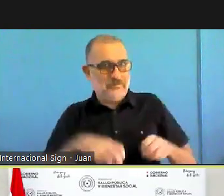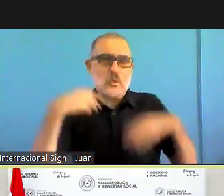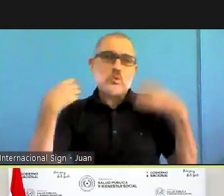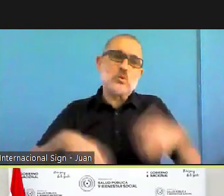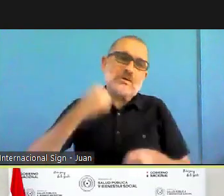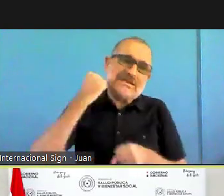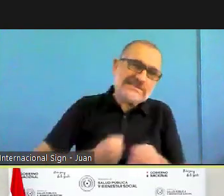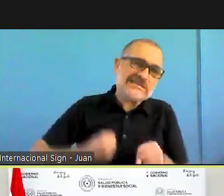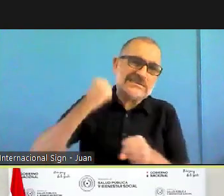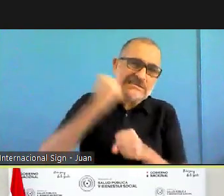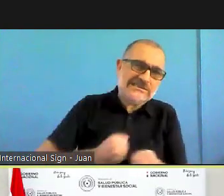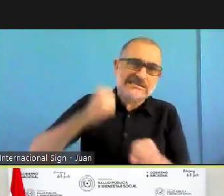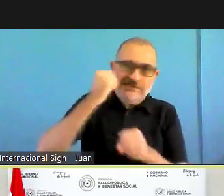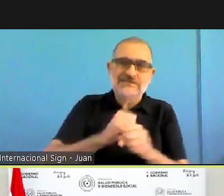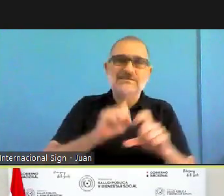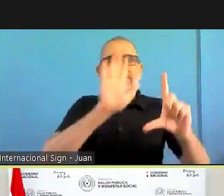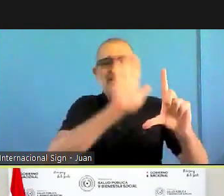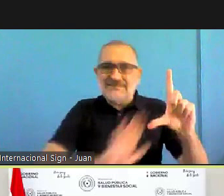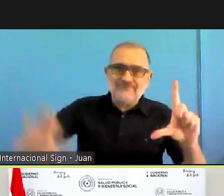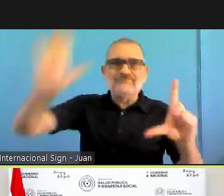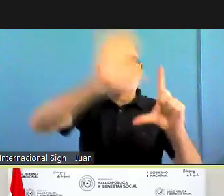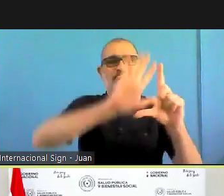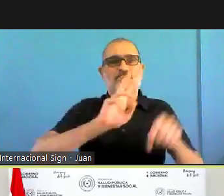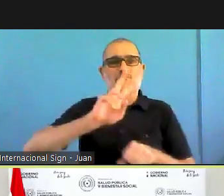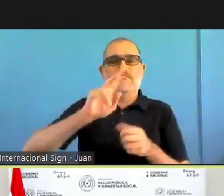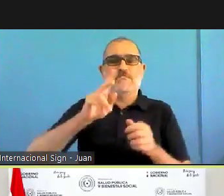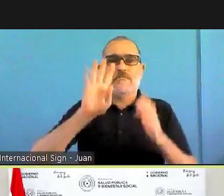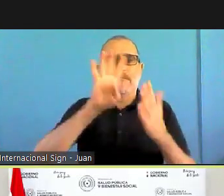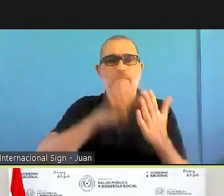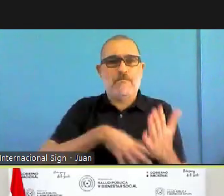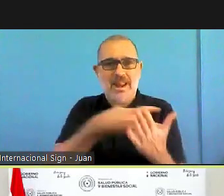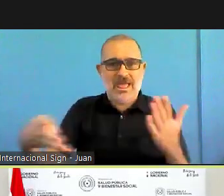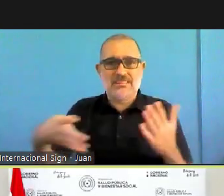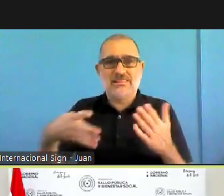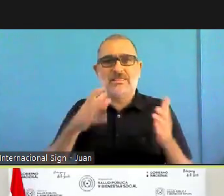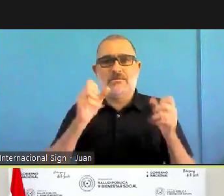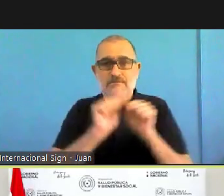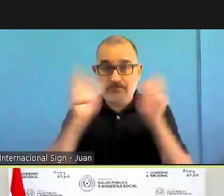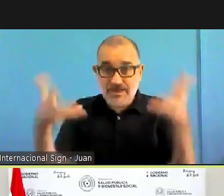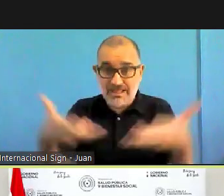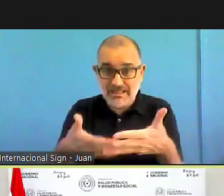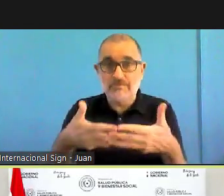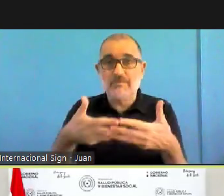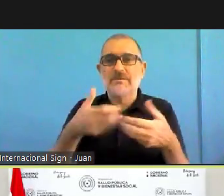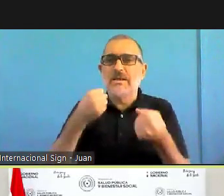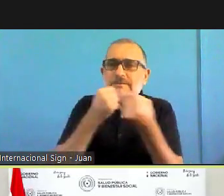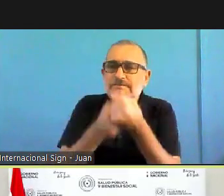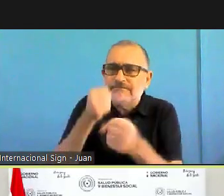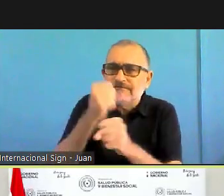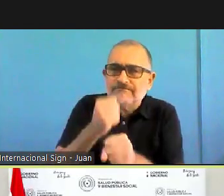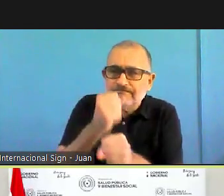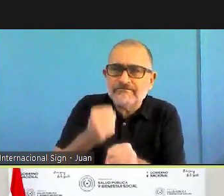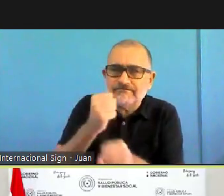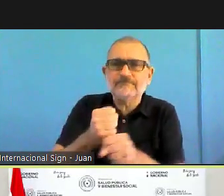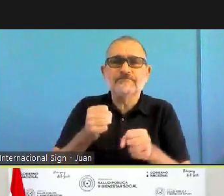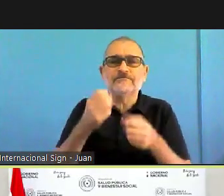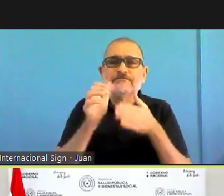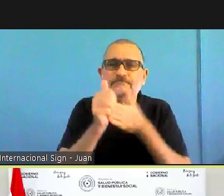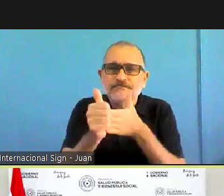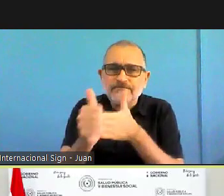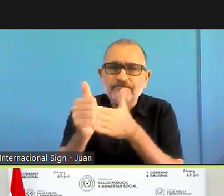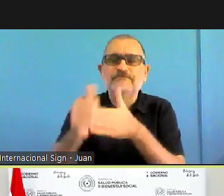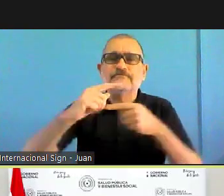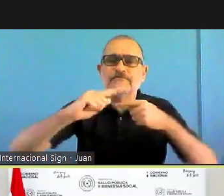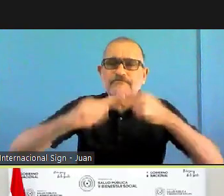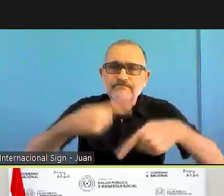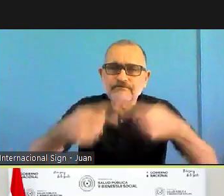hicieron, las grandes campañas de comunicación con respecto a la salud mental, hubo gran fortalecimiento de equipos informáticos, también la